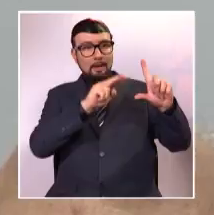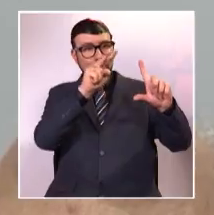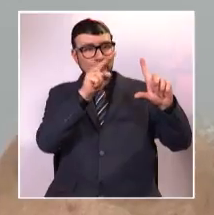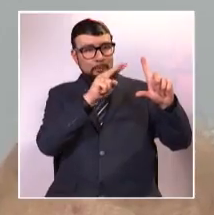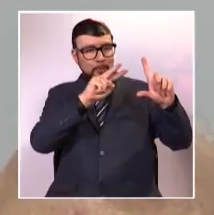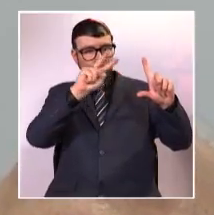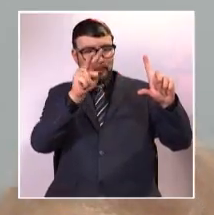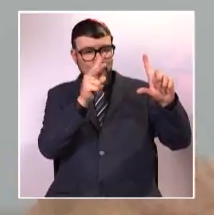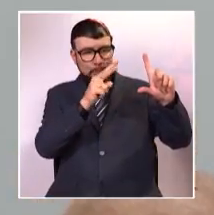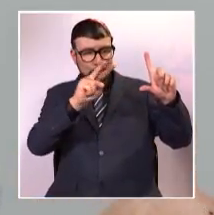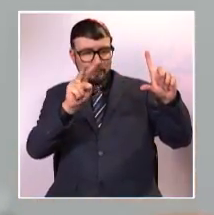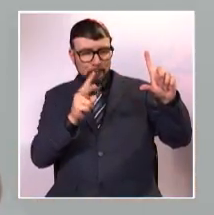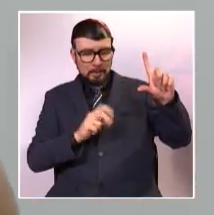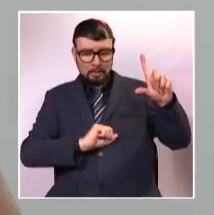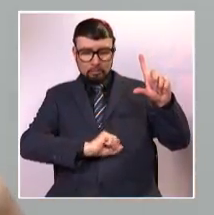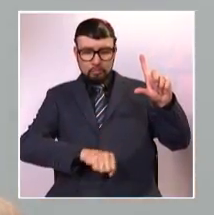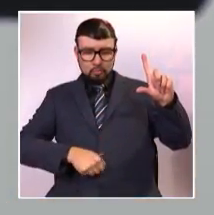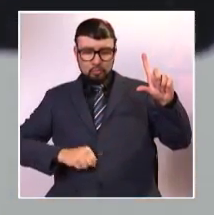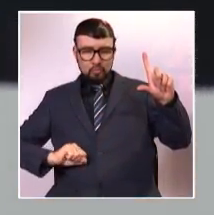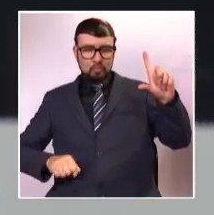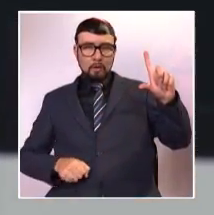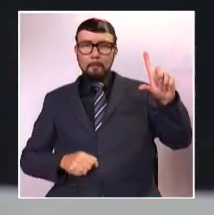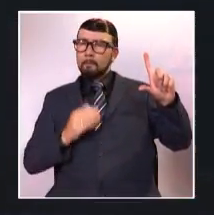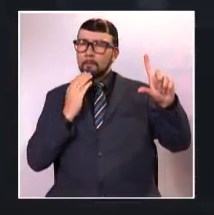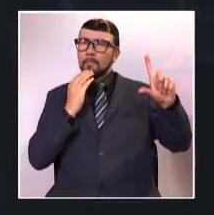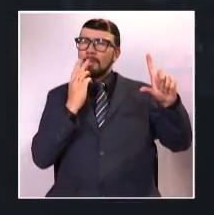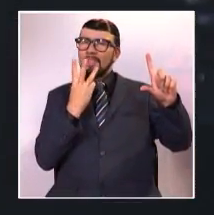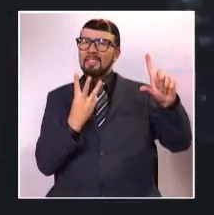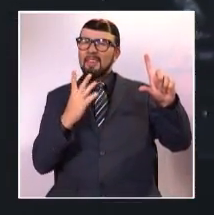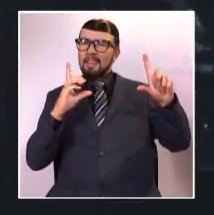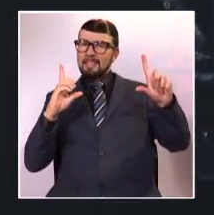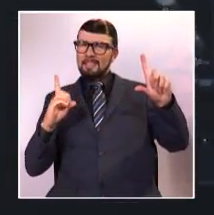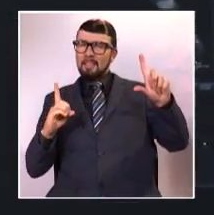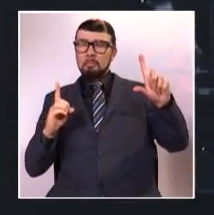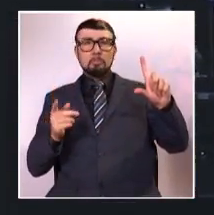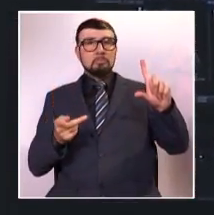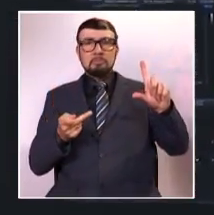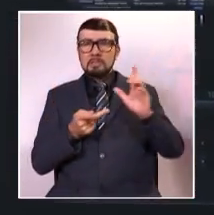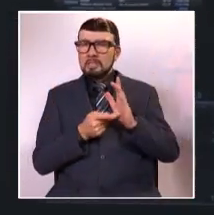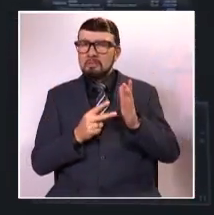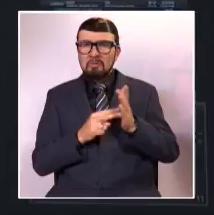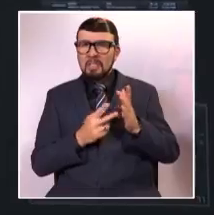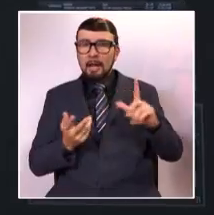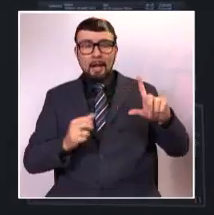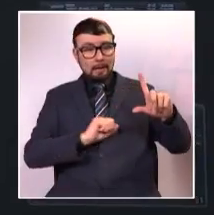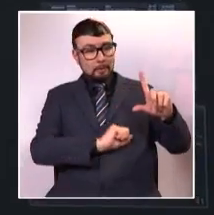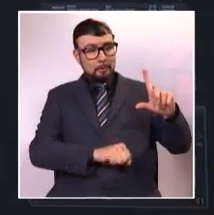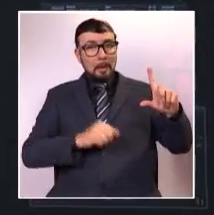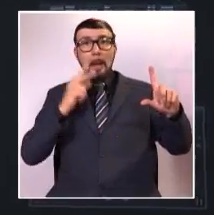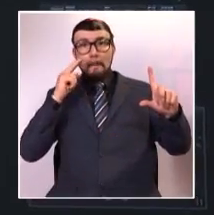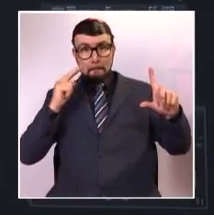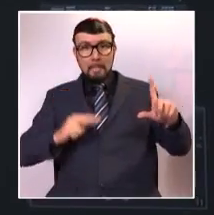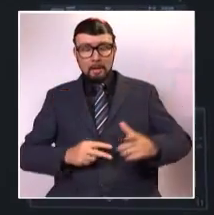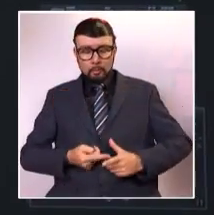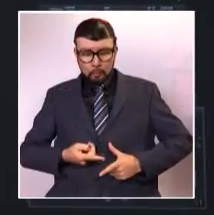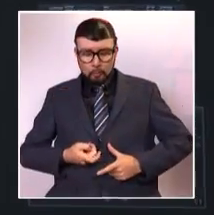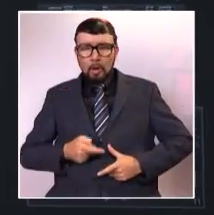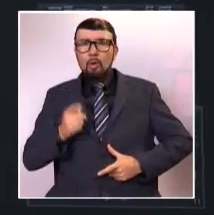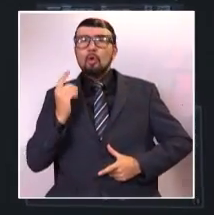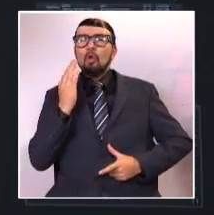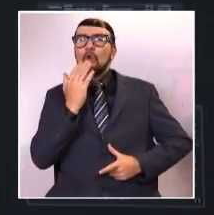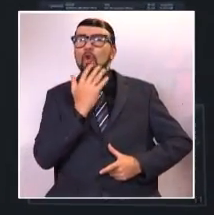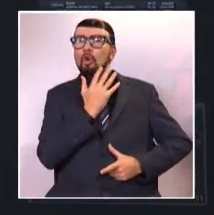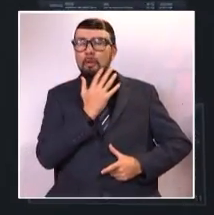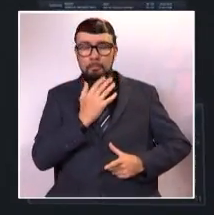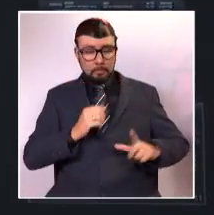así en 3D y en 4D. La ecografía en 3D nos habla del volumen, podemos ver el bebé a color. El color